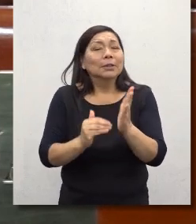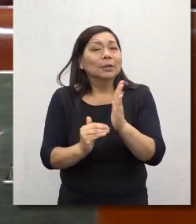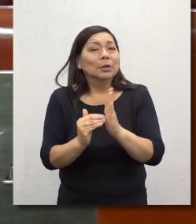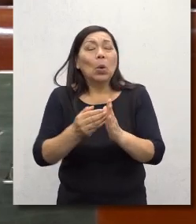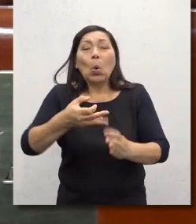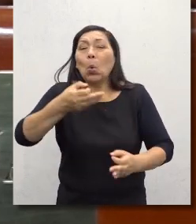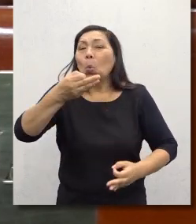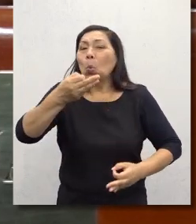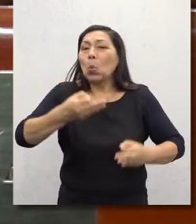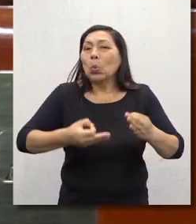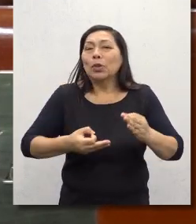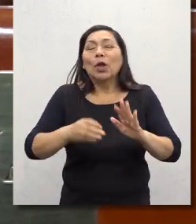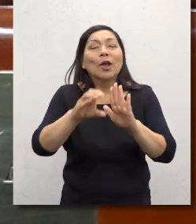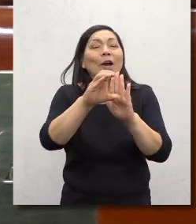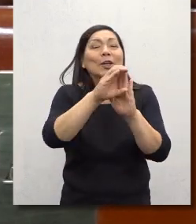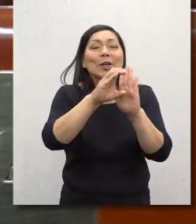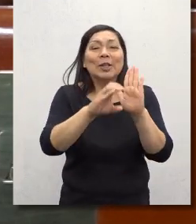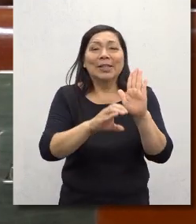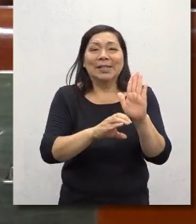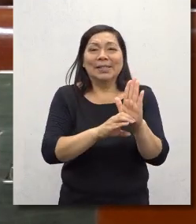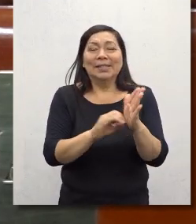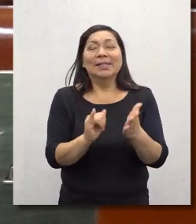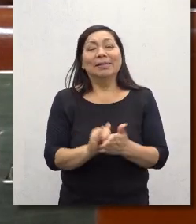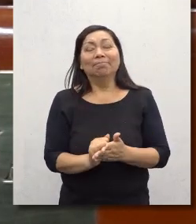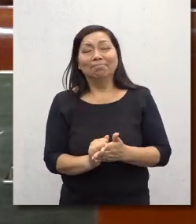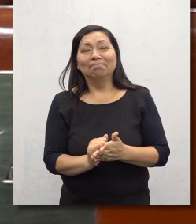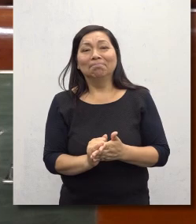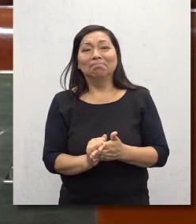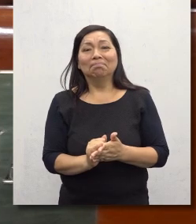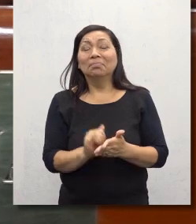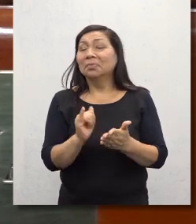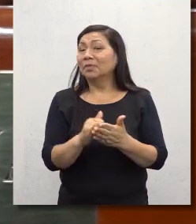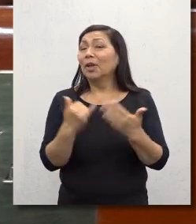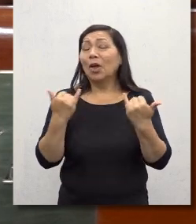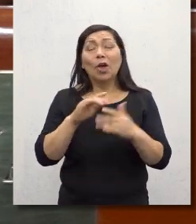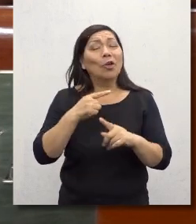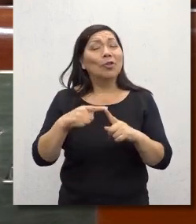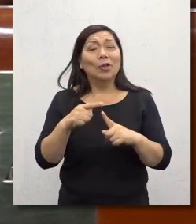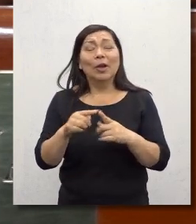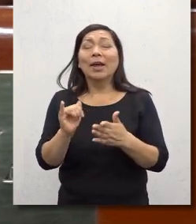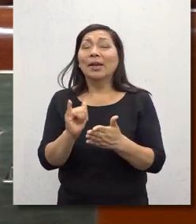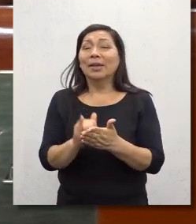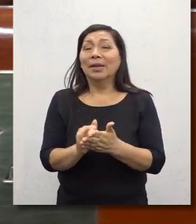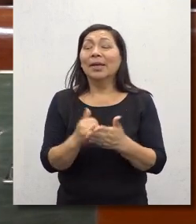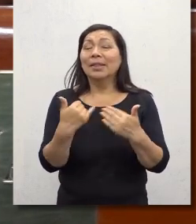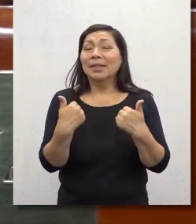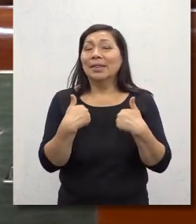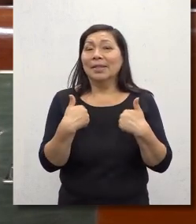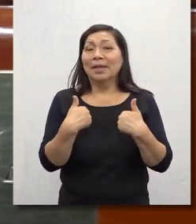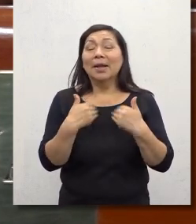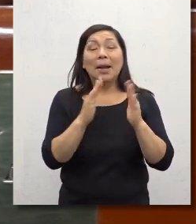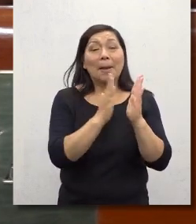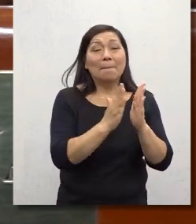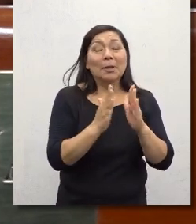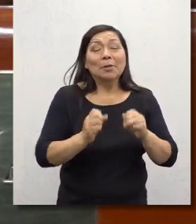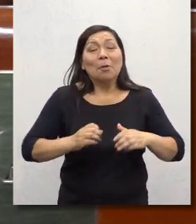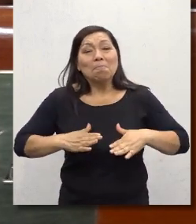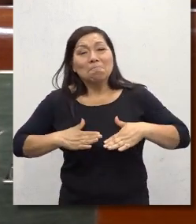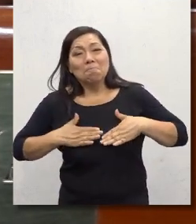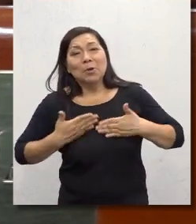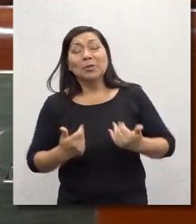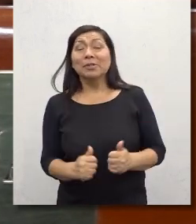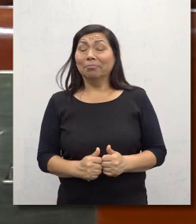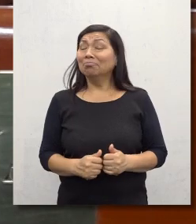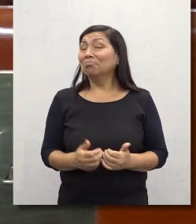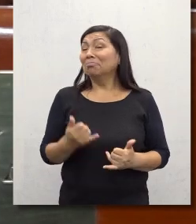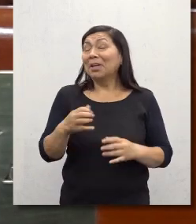una justicia constitucional en todas las dimensiones que nos corresponden y en la medida de lo posible. Y